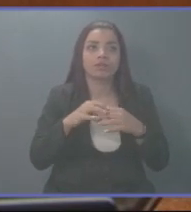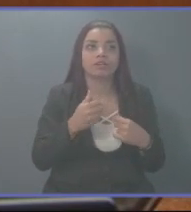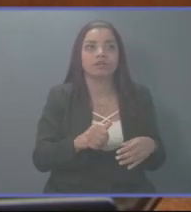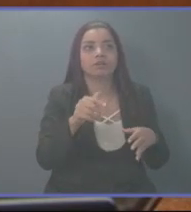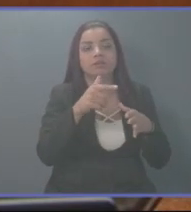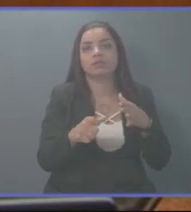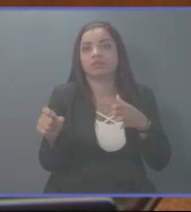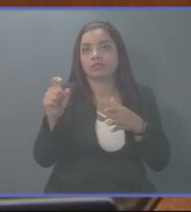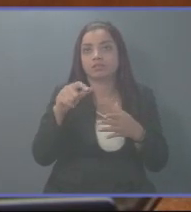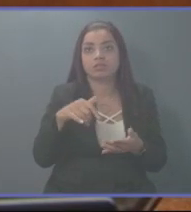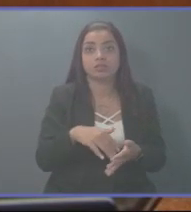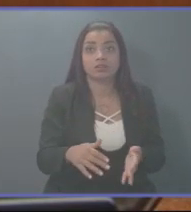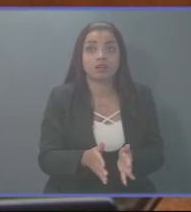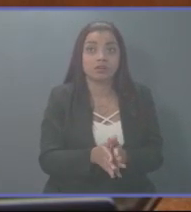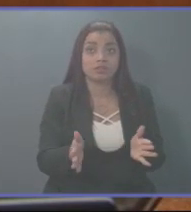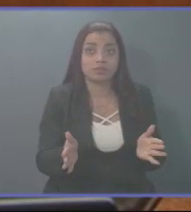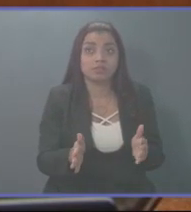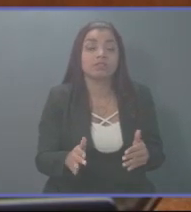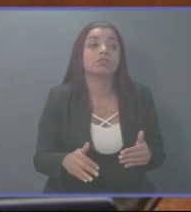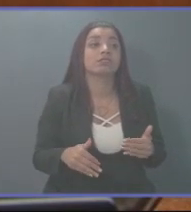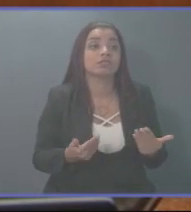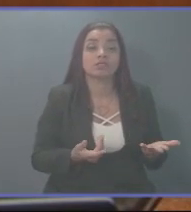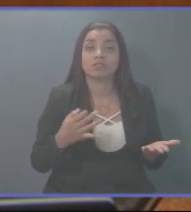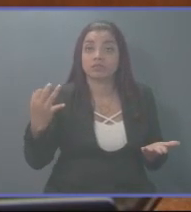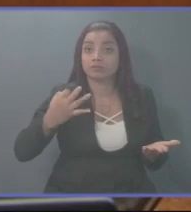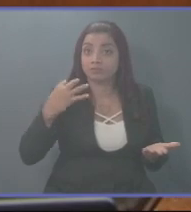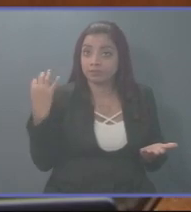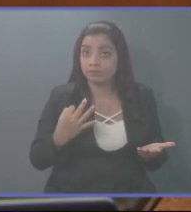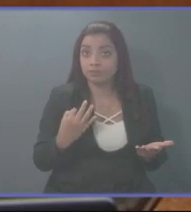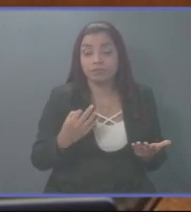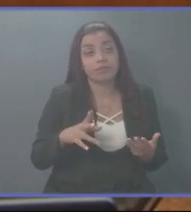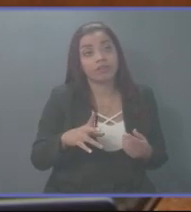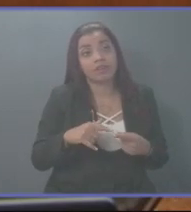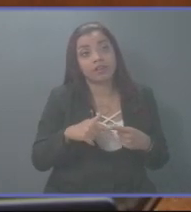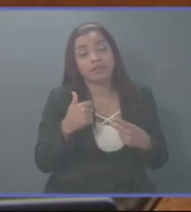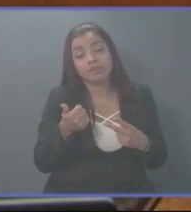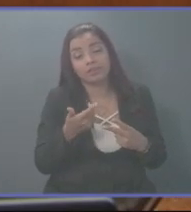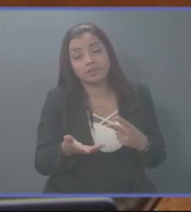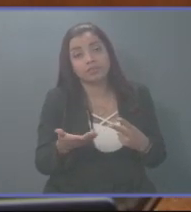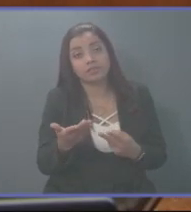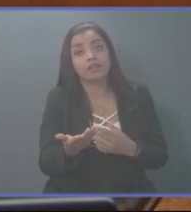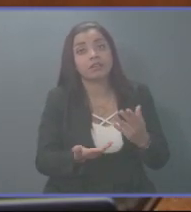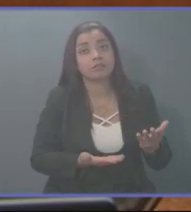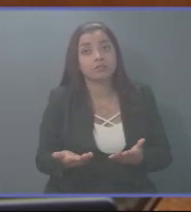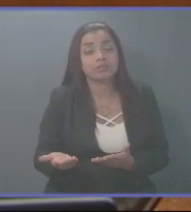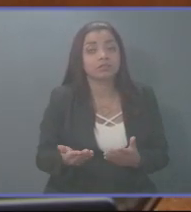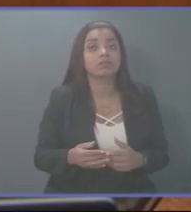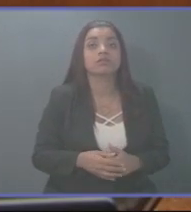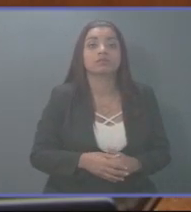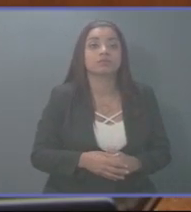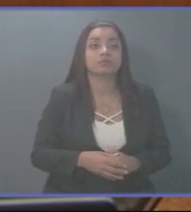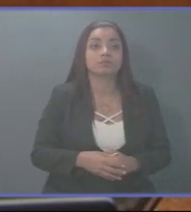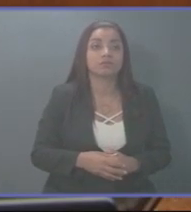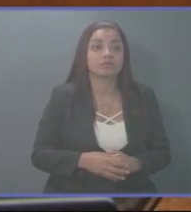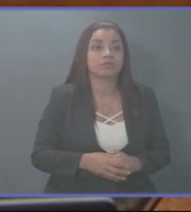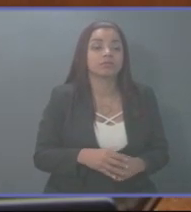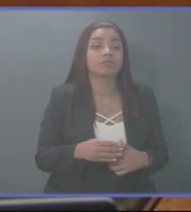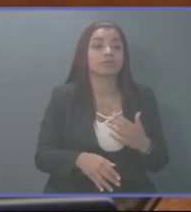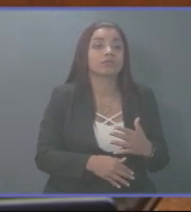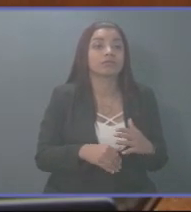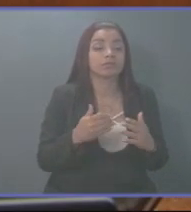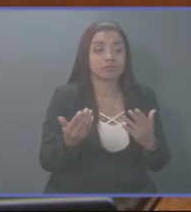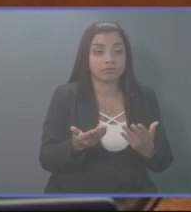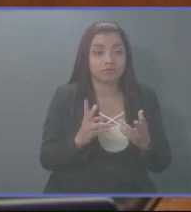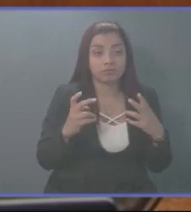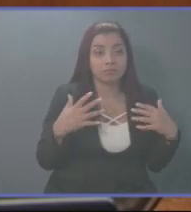entidades públicas pertinentes, y deberá comprender, entre otros, los siguientes servicios. Los prestadores